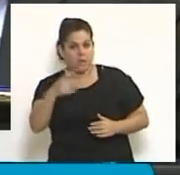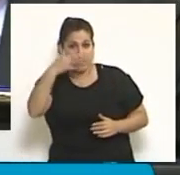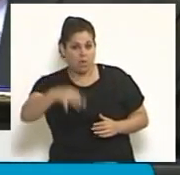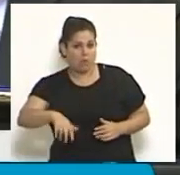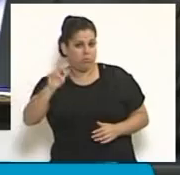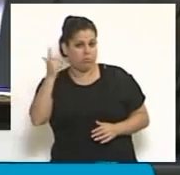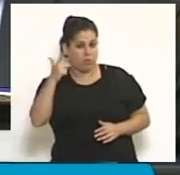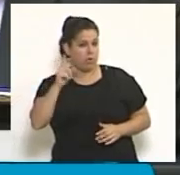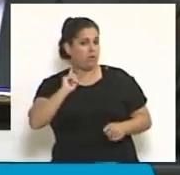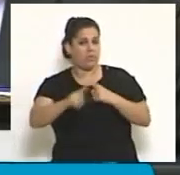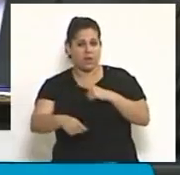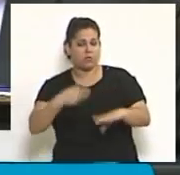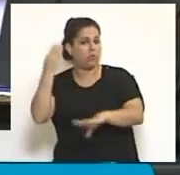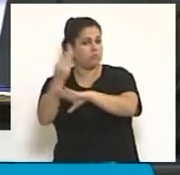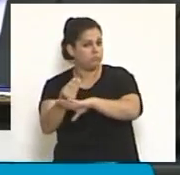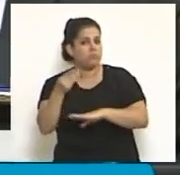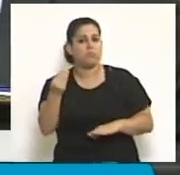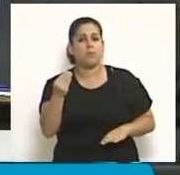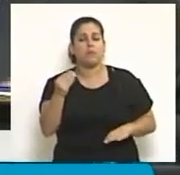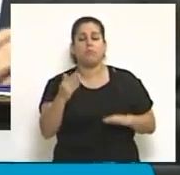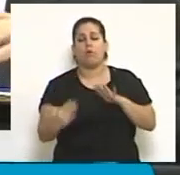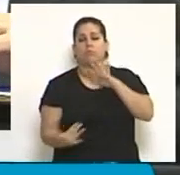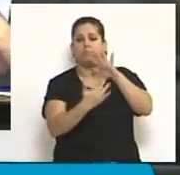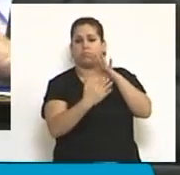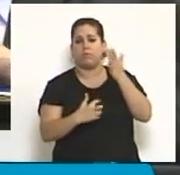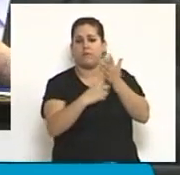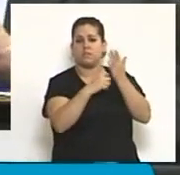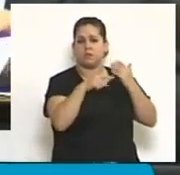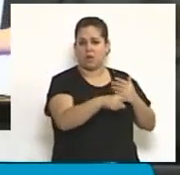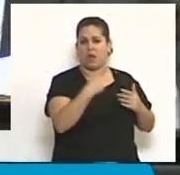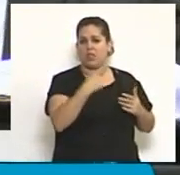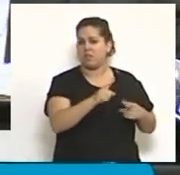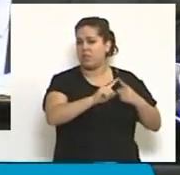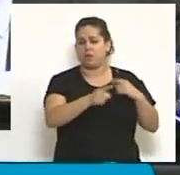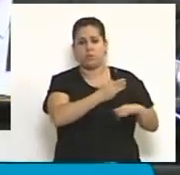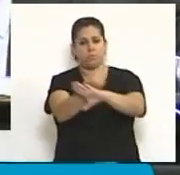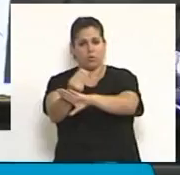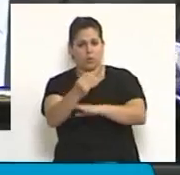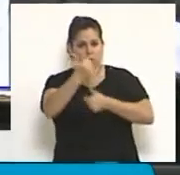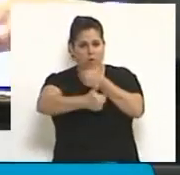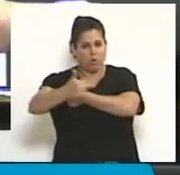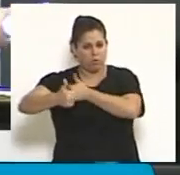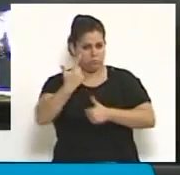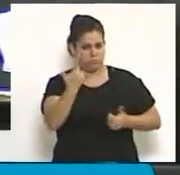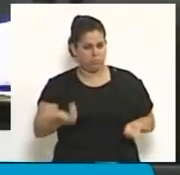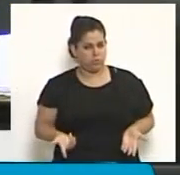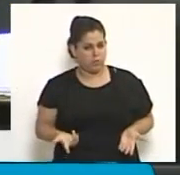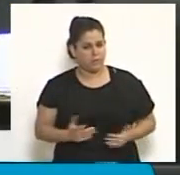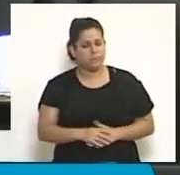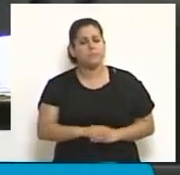y que es designado directamente por el procurador sin ningún tipo de concurso. Por otra